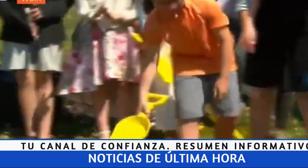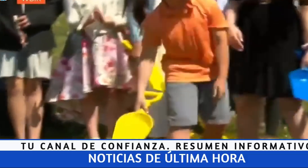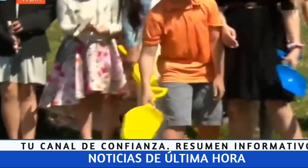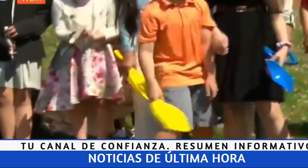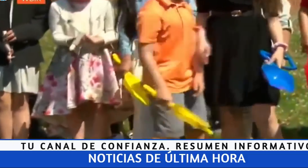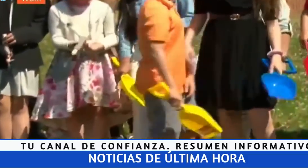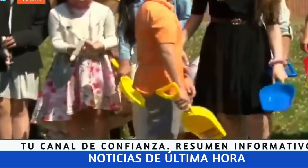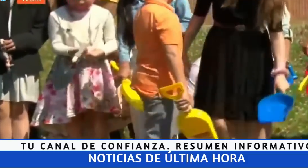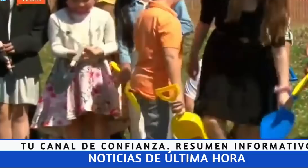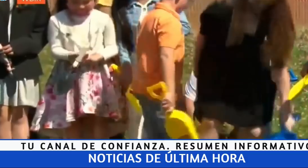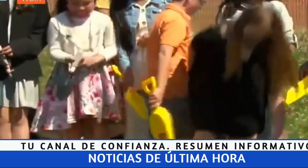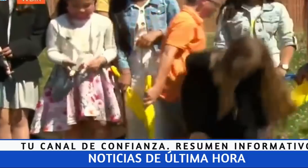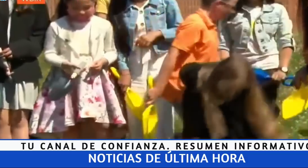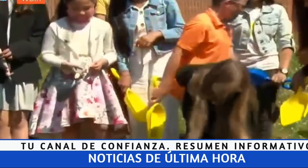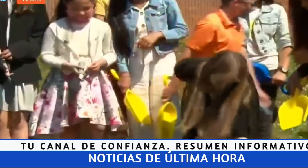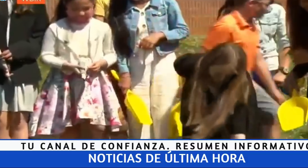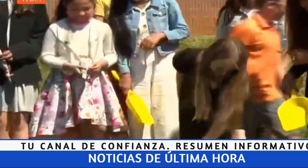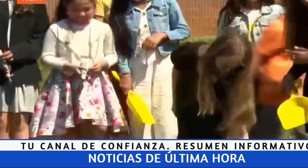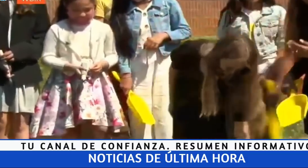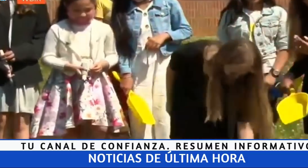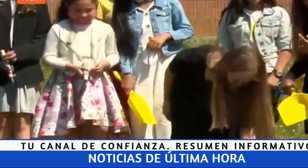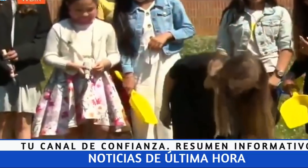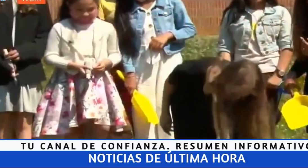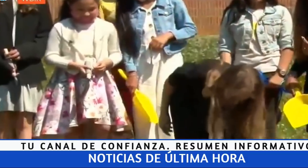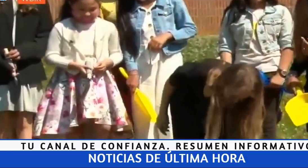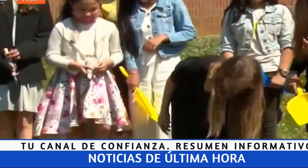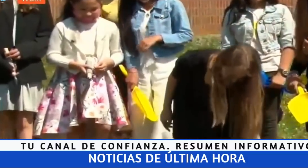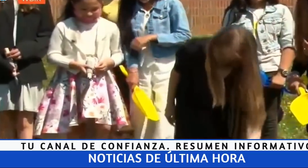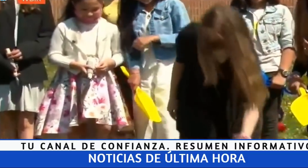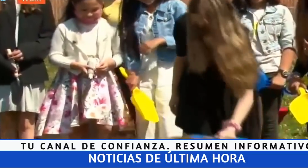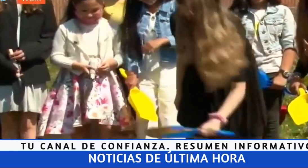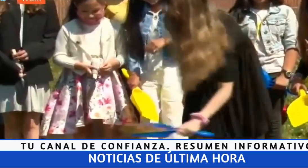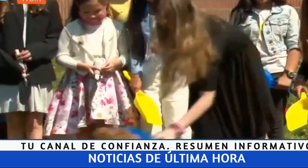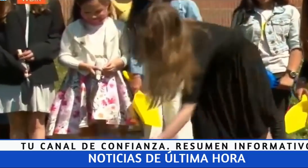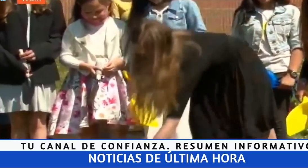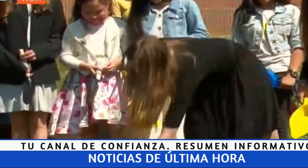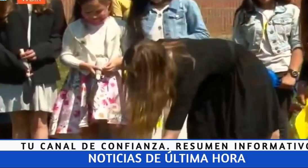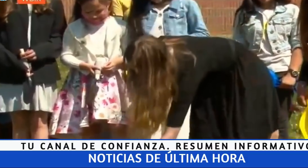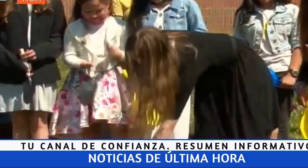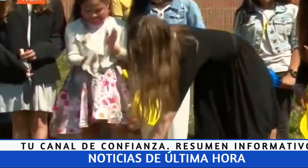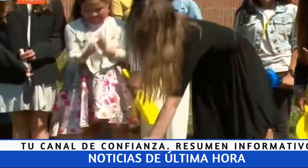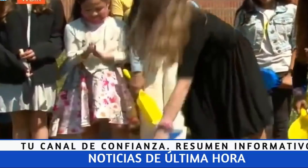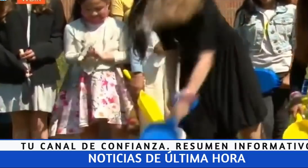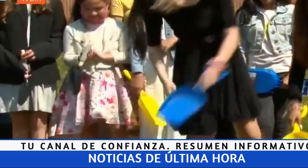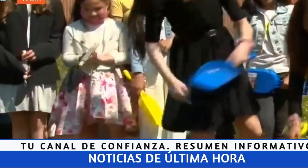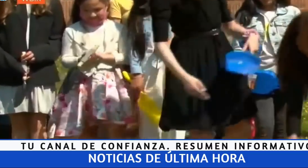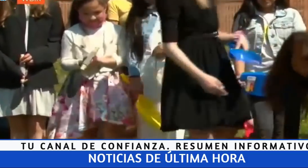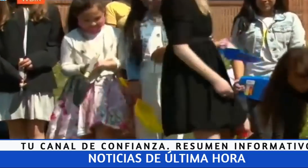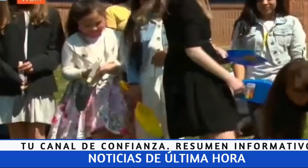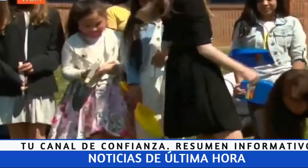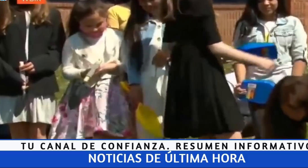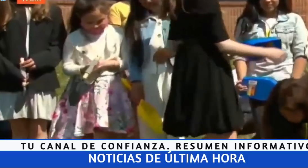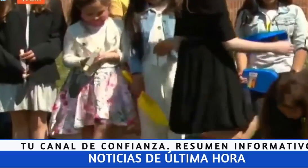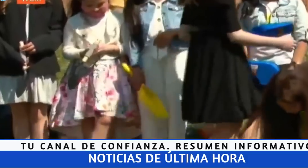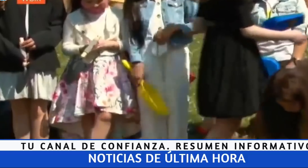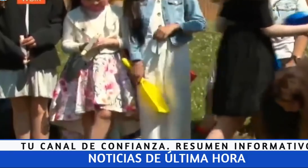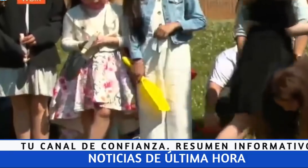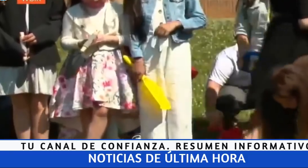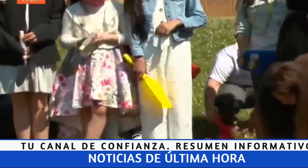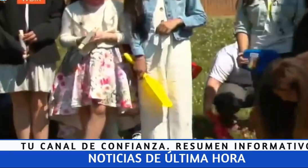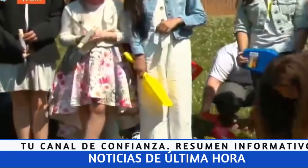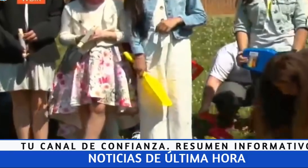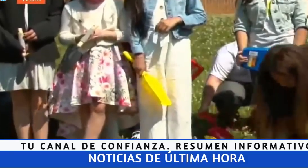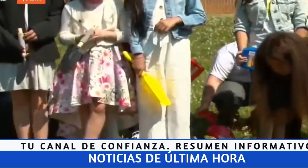guardar objetos que tienen valor para una comunidad o para una cultura. La etapa en concreto pues es la que hemos vivido todos después de este año